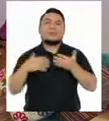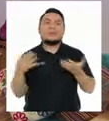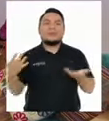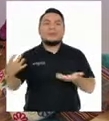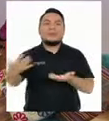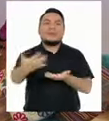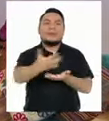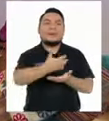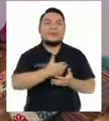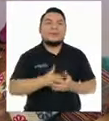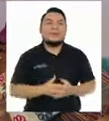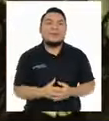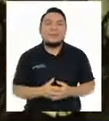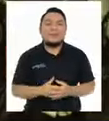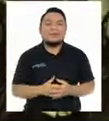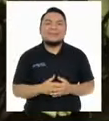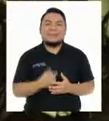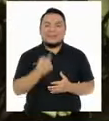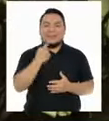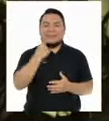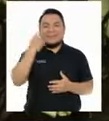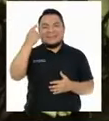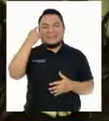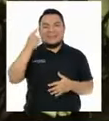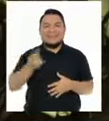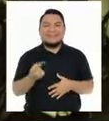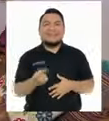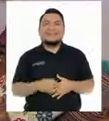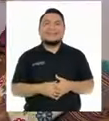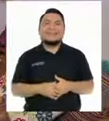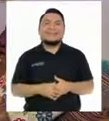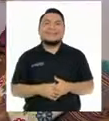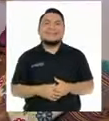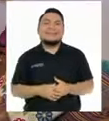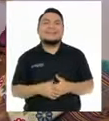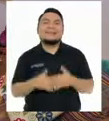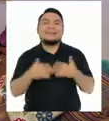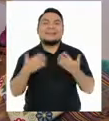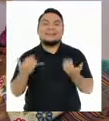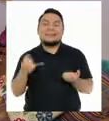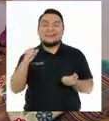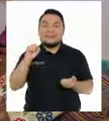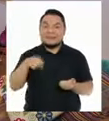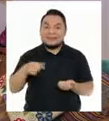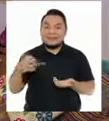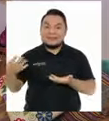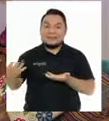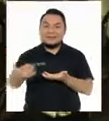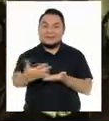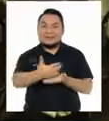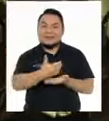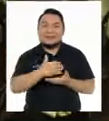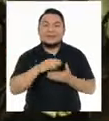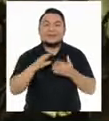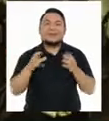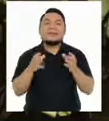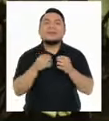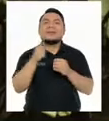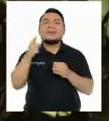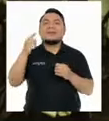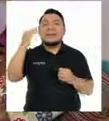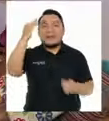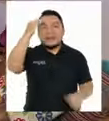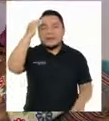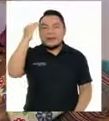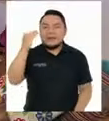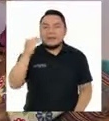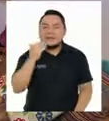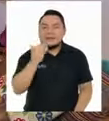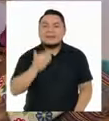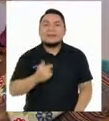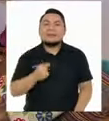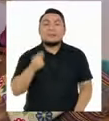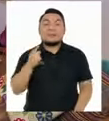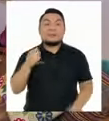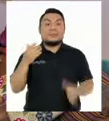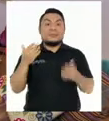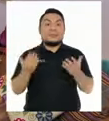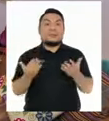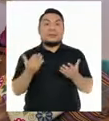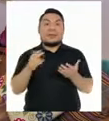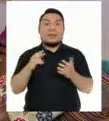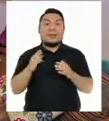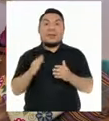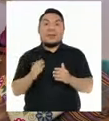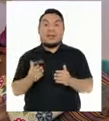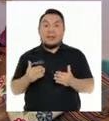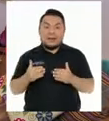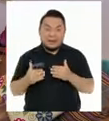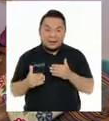Arriba, retenemos la respiración, soltamos todo sobre nuestra cabeza, nos inclinamos hacia